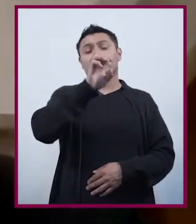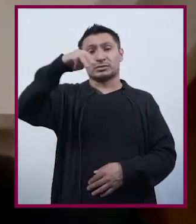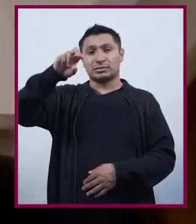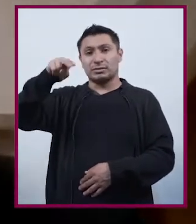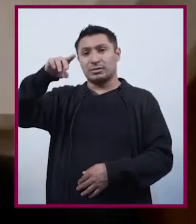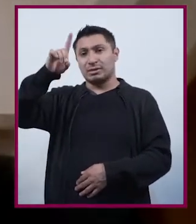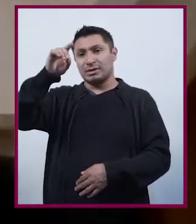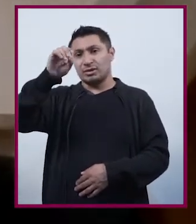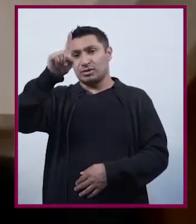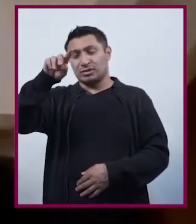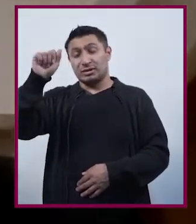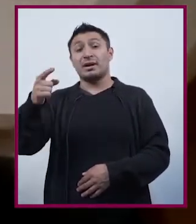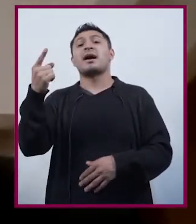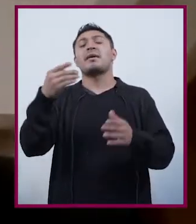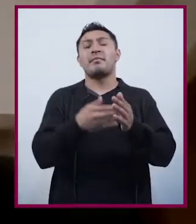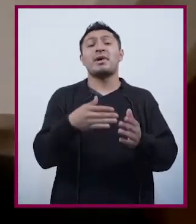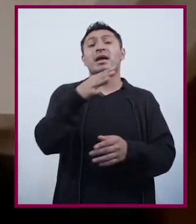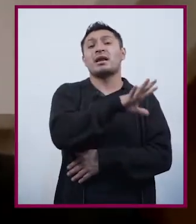Entonces es en